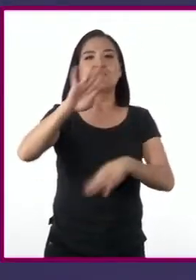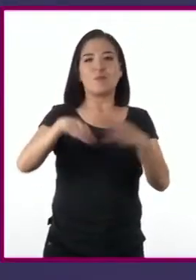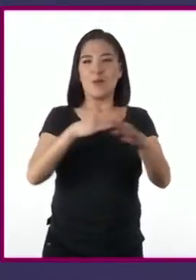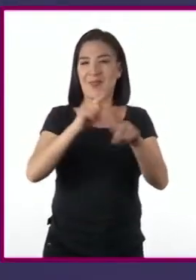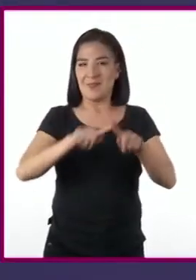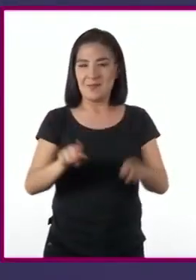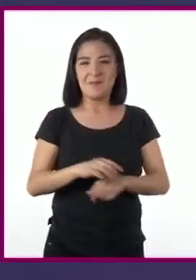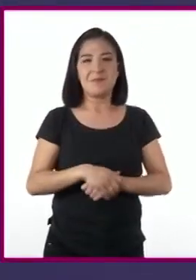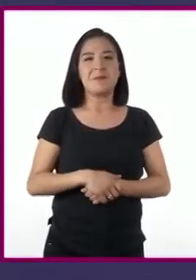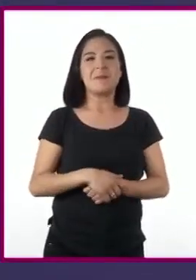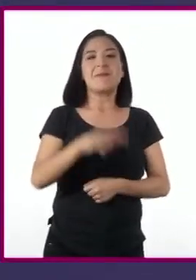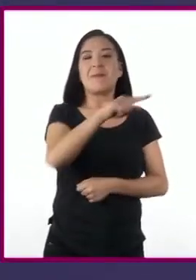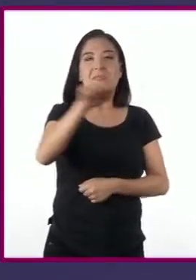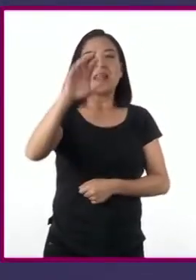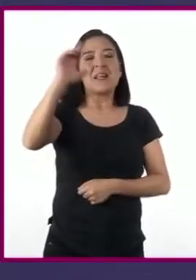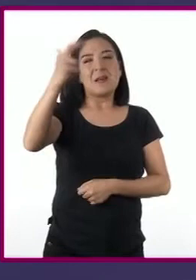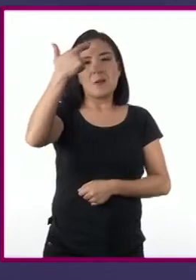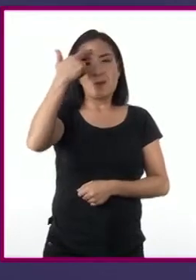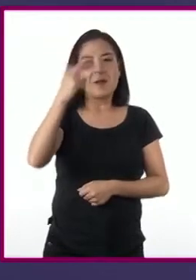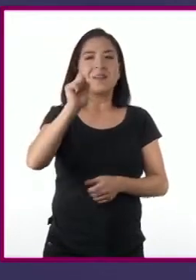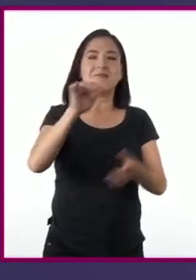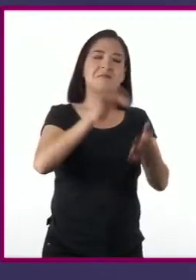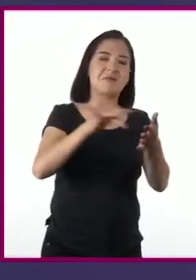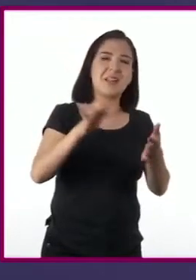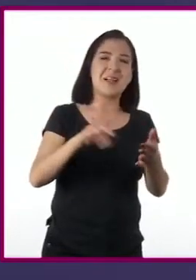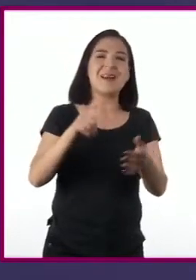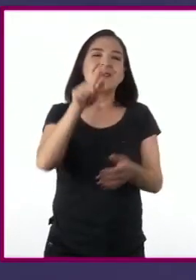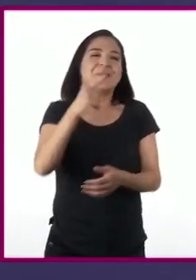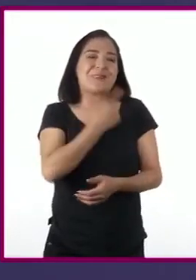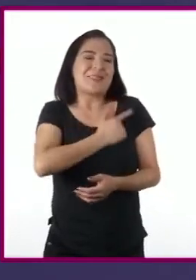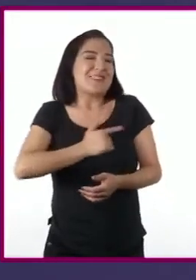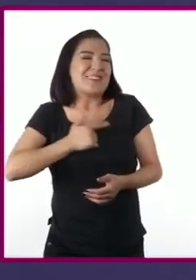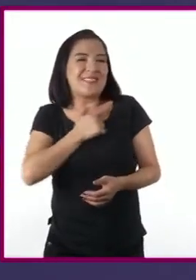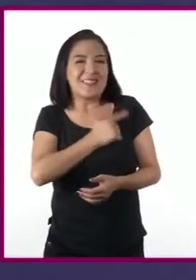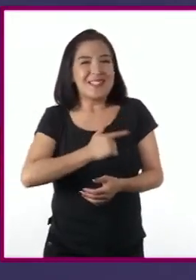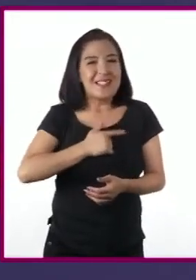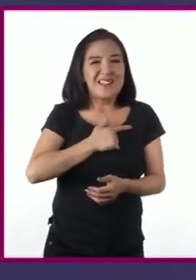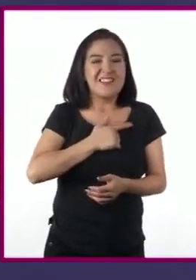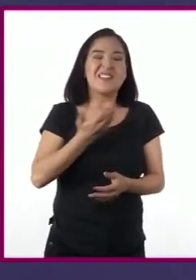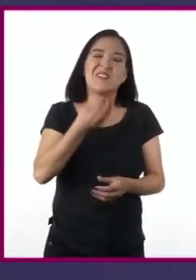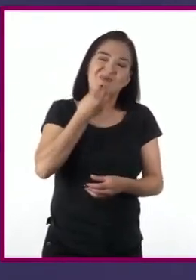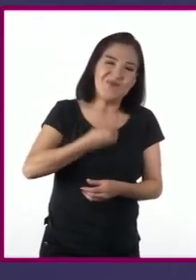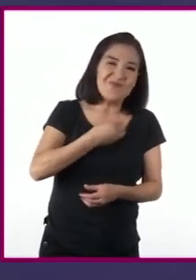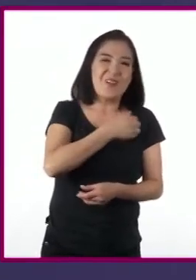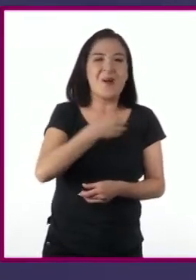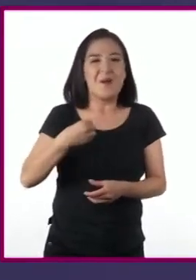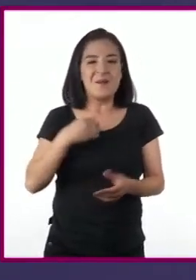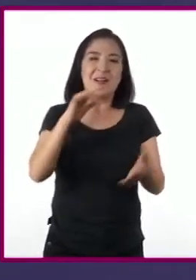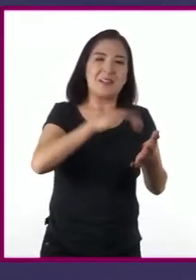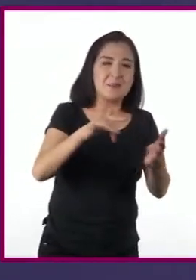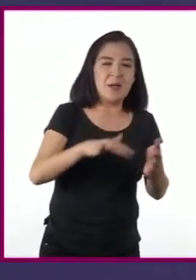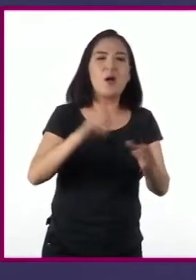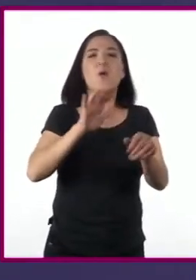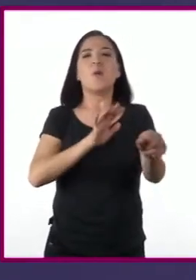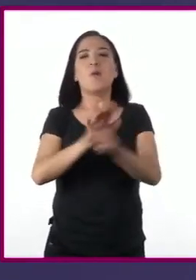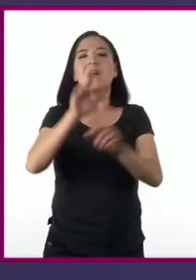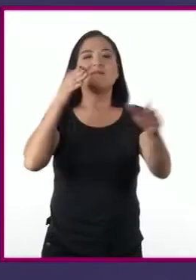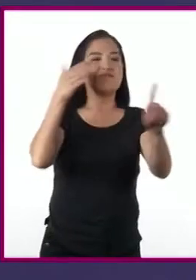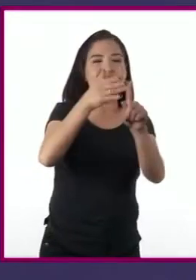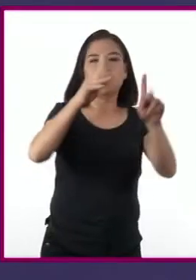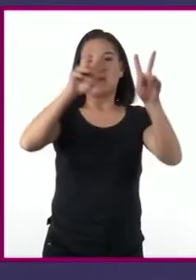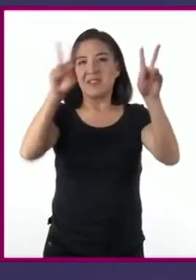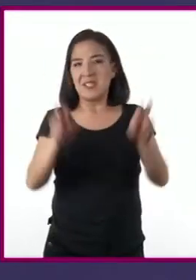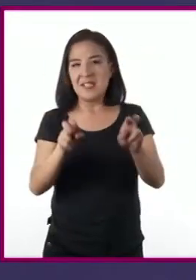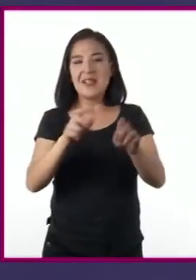Recuerden un texto que hayan leído por gusto u obligación acerca de un tema o un